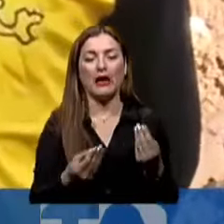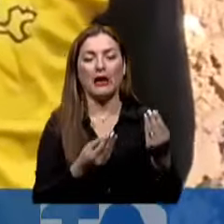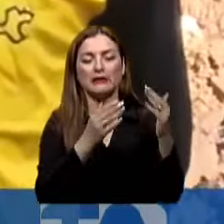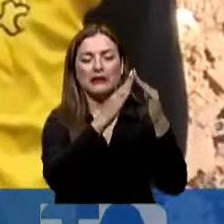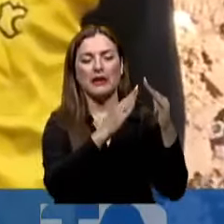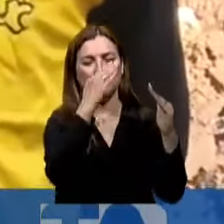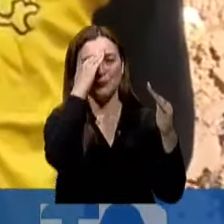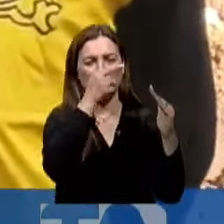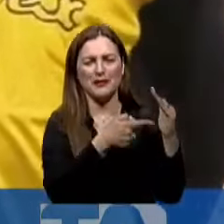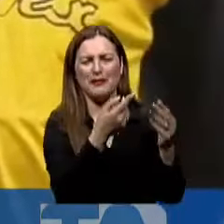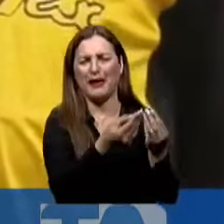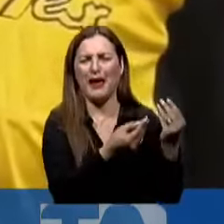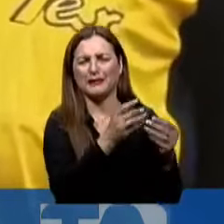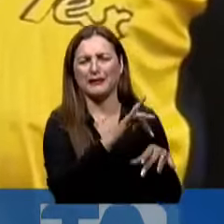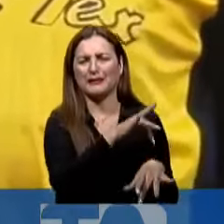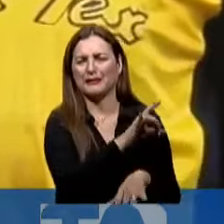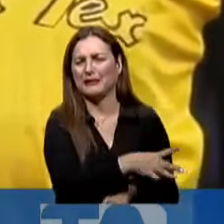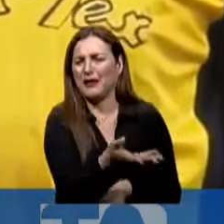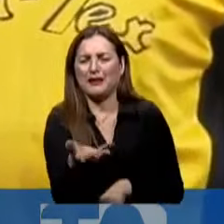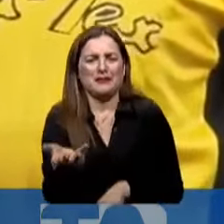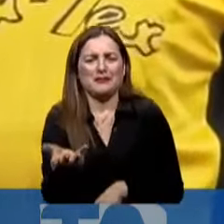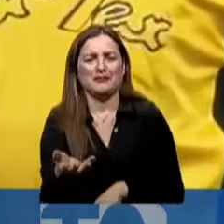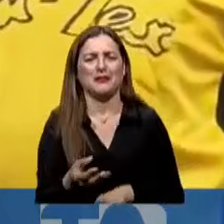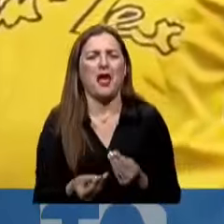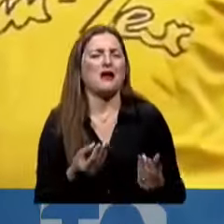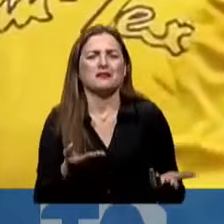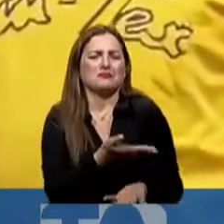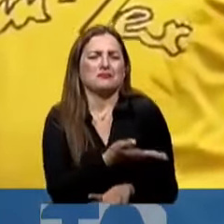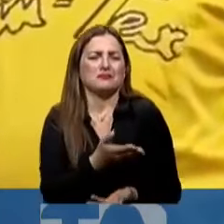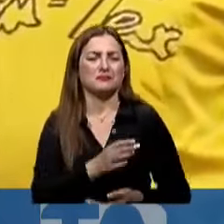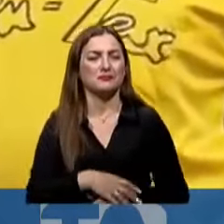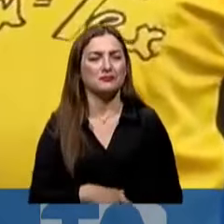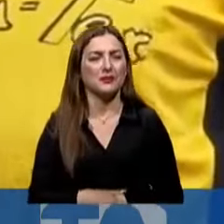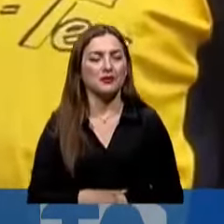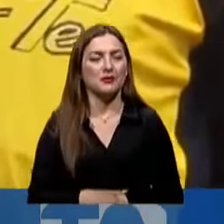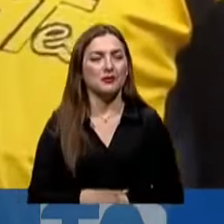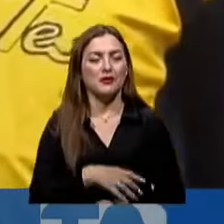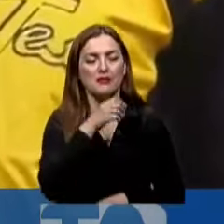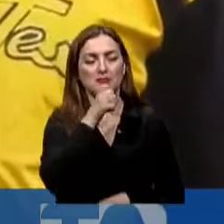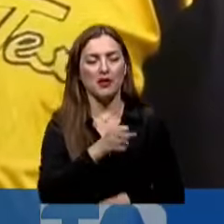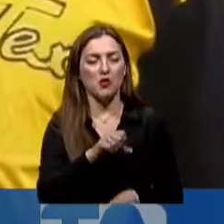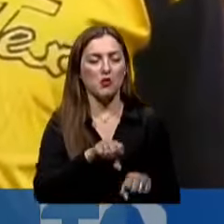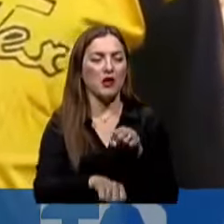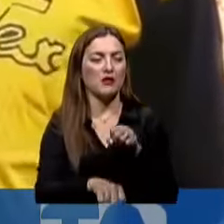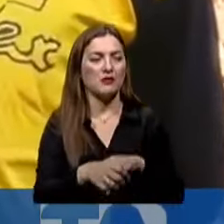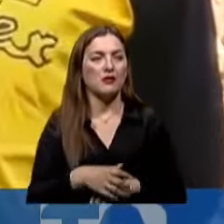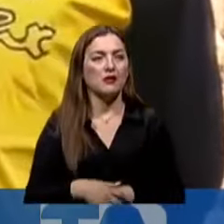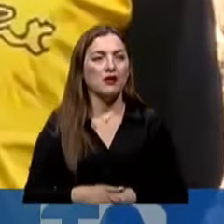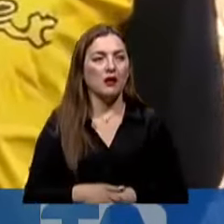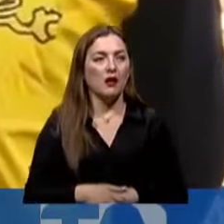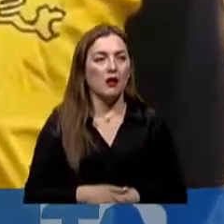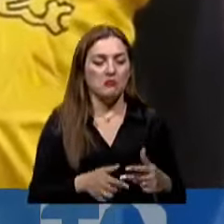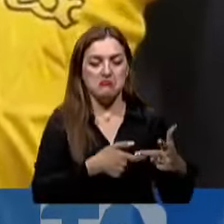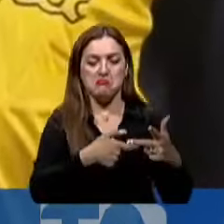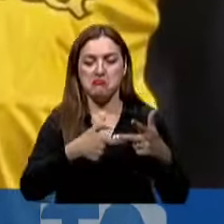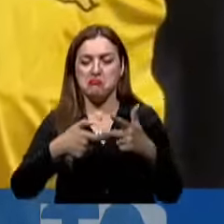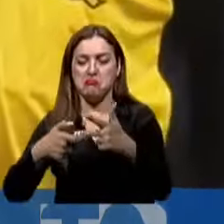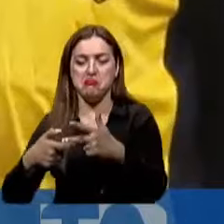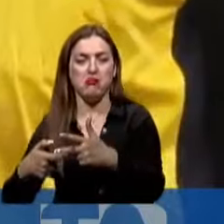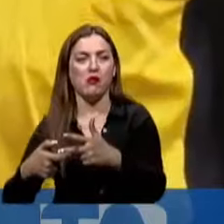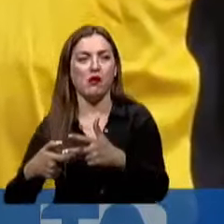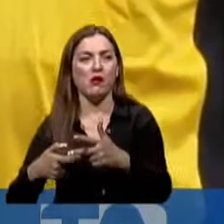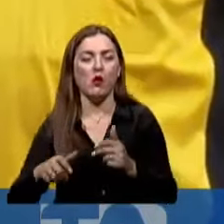estas unidades policiales que se encuentran abandonadas que se encuentran deterioradas a su vez o simplemente que saquen y vean si es que